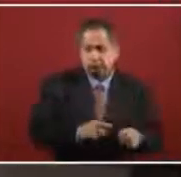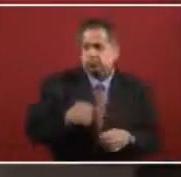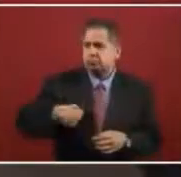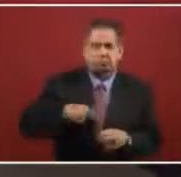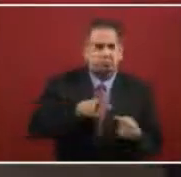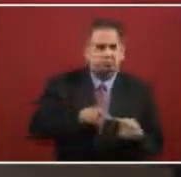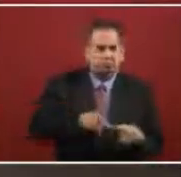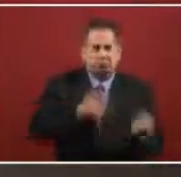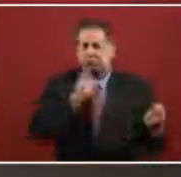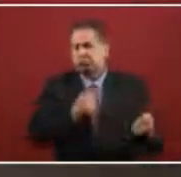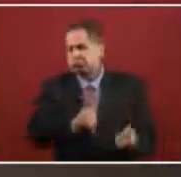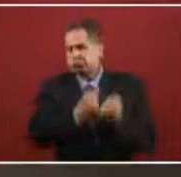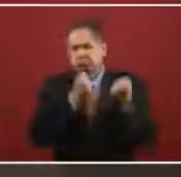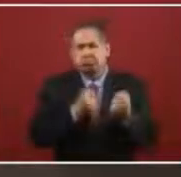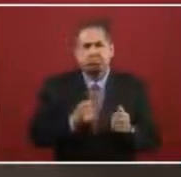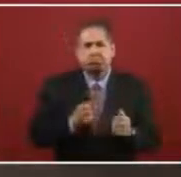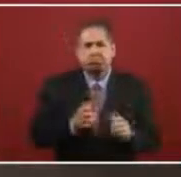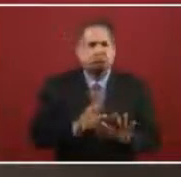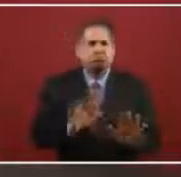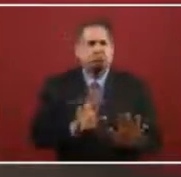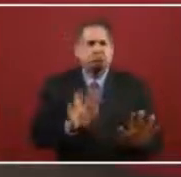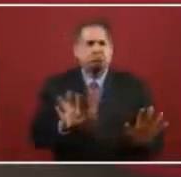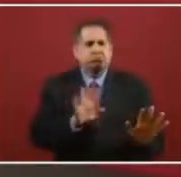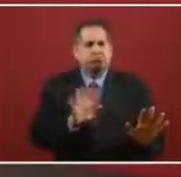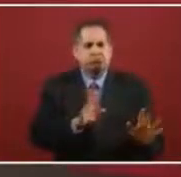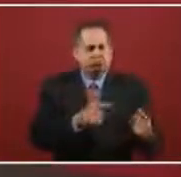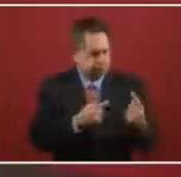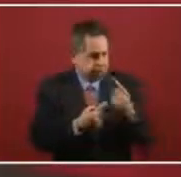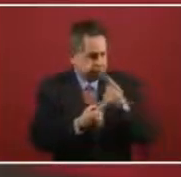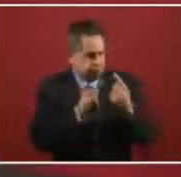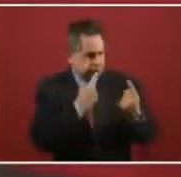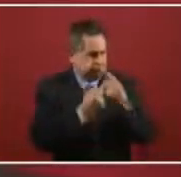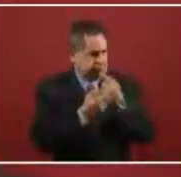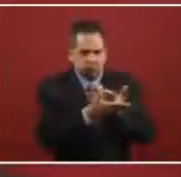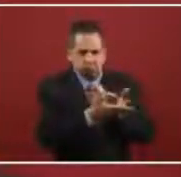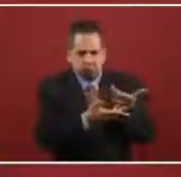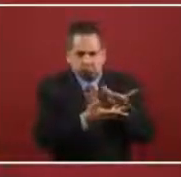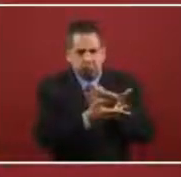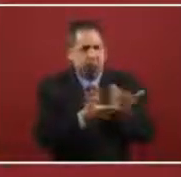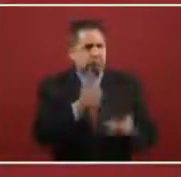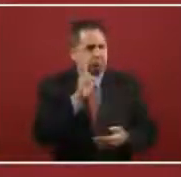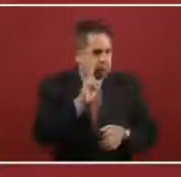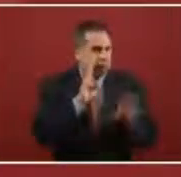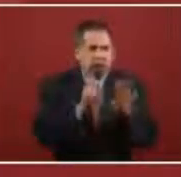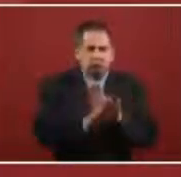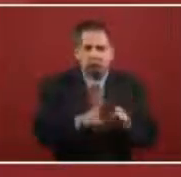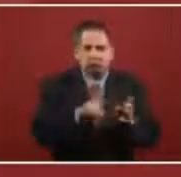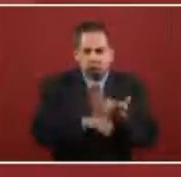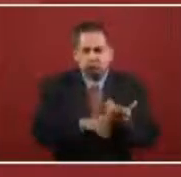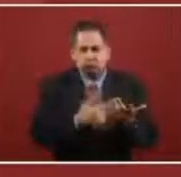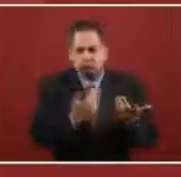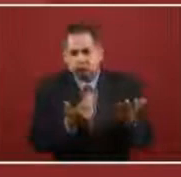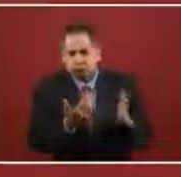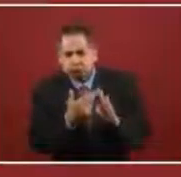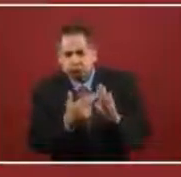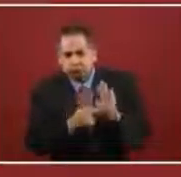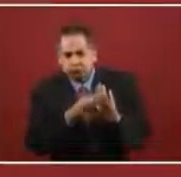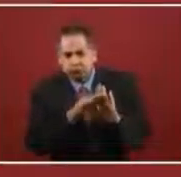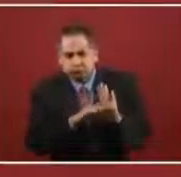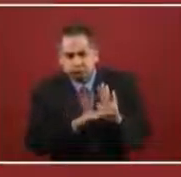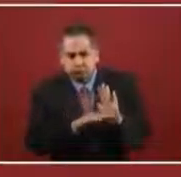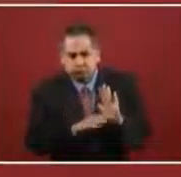pleito, no hay confrontación. Estamos definiendo las reglas con mucha claridad para